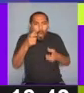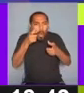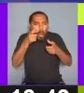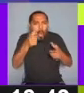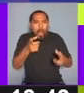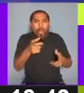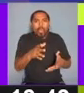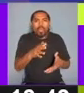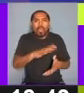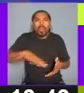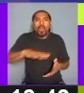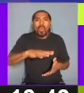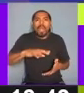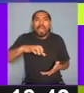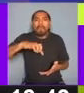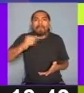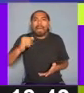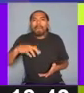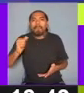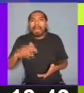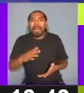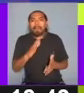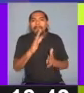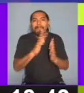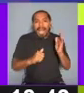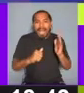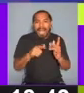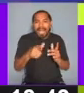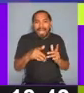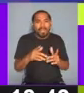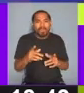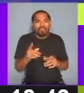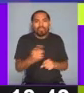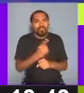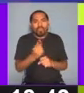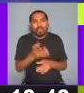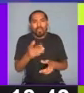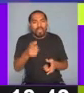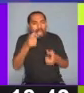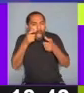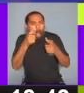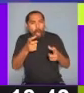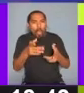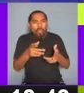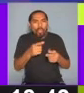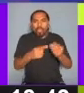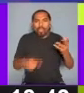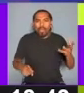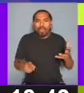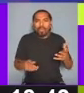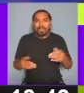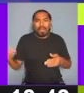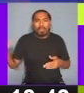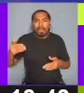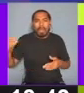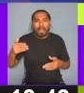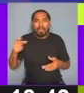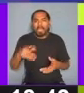tener gente en los puestos de control. Entonces, por una decisión del gobernador,